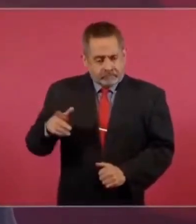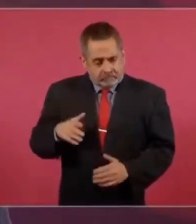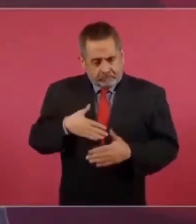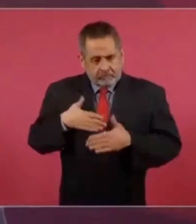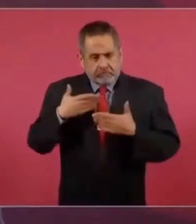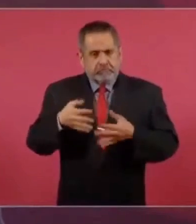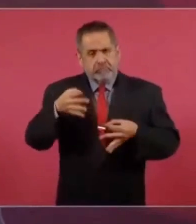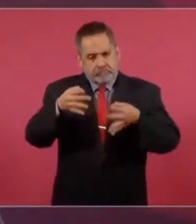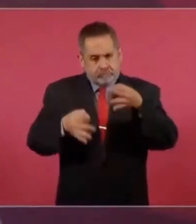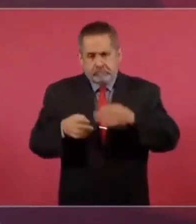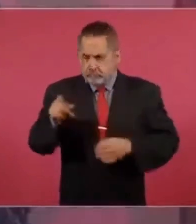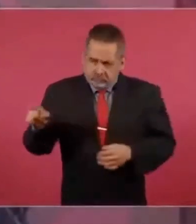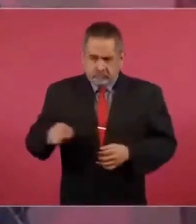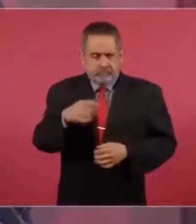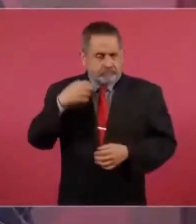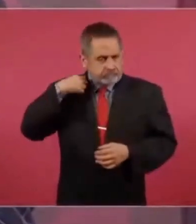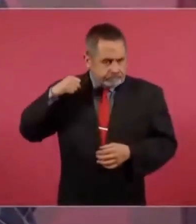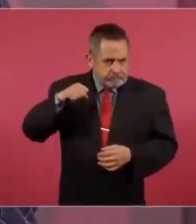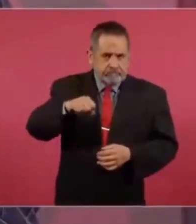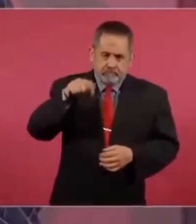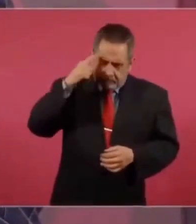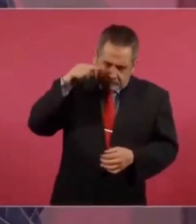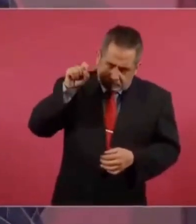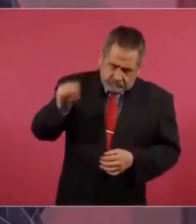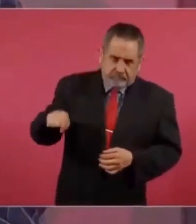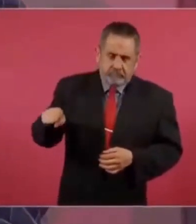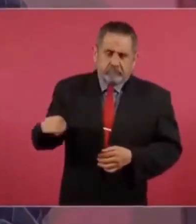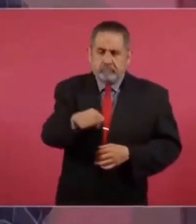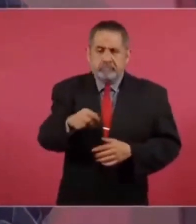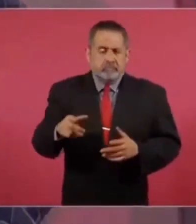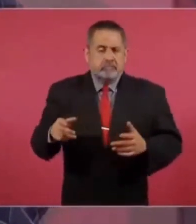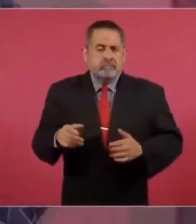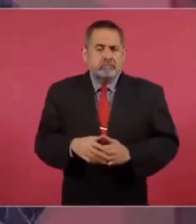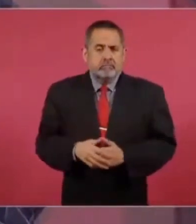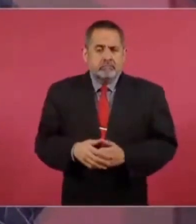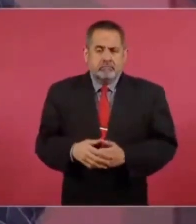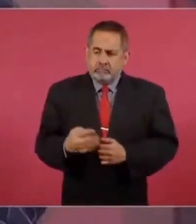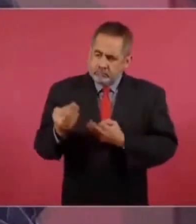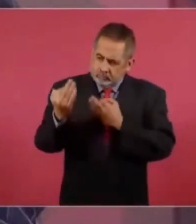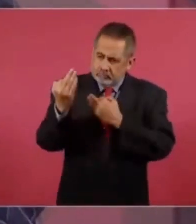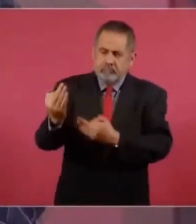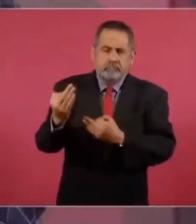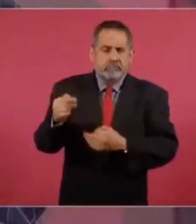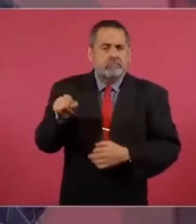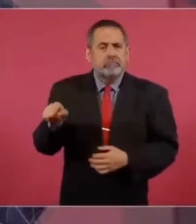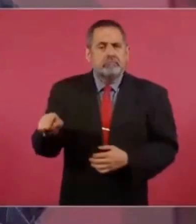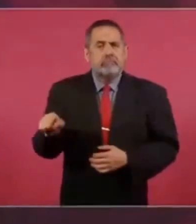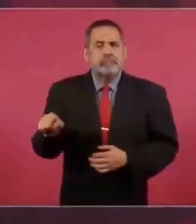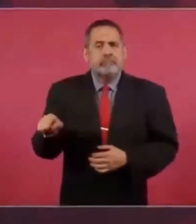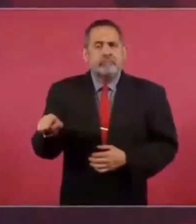confíen en la justicia, que dé sus